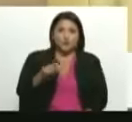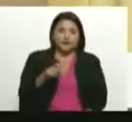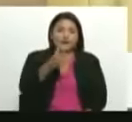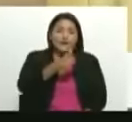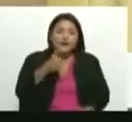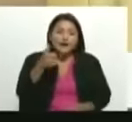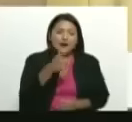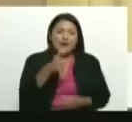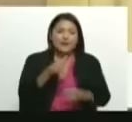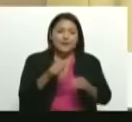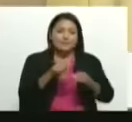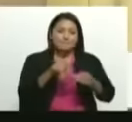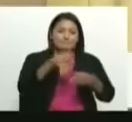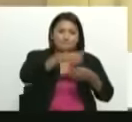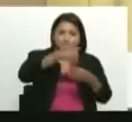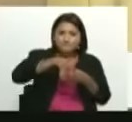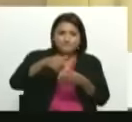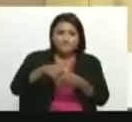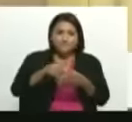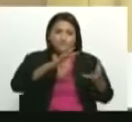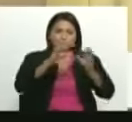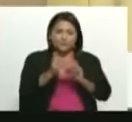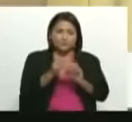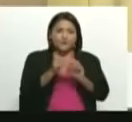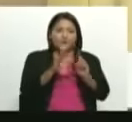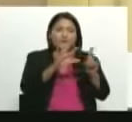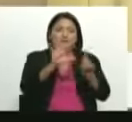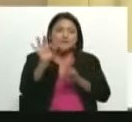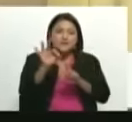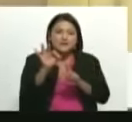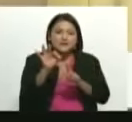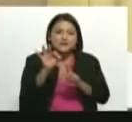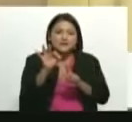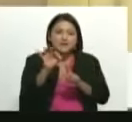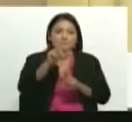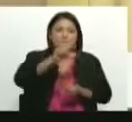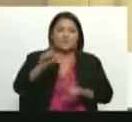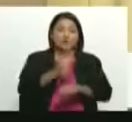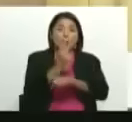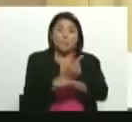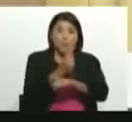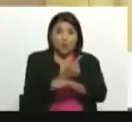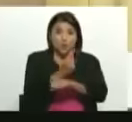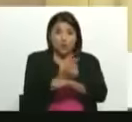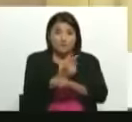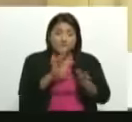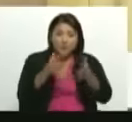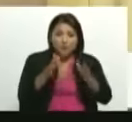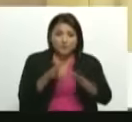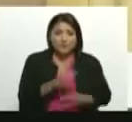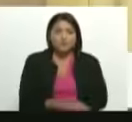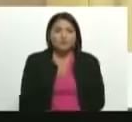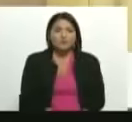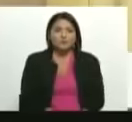Eso es más o menos 60 personas por hora. Eso